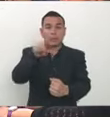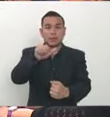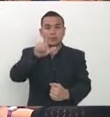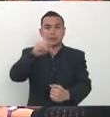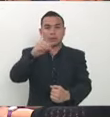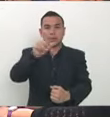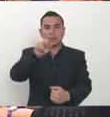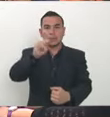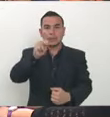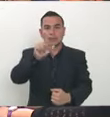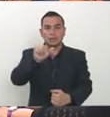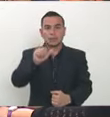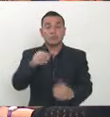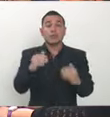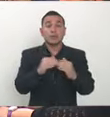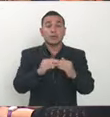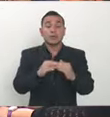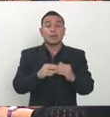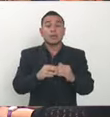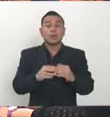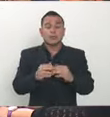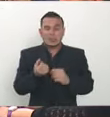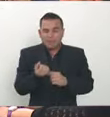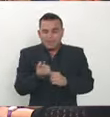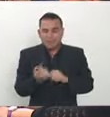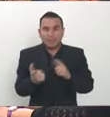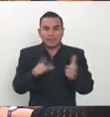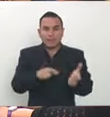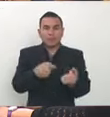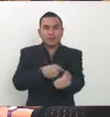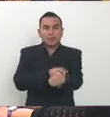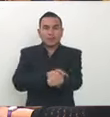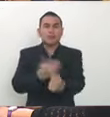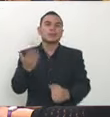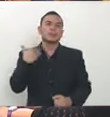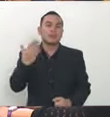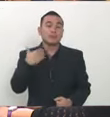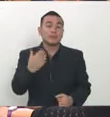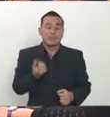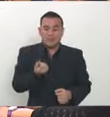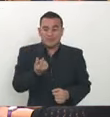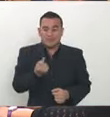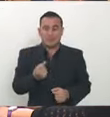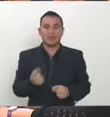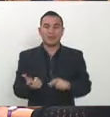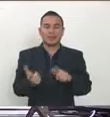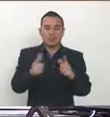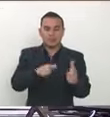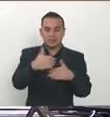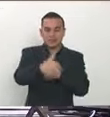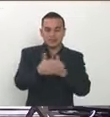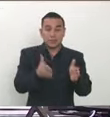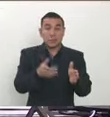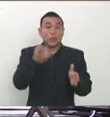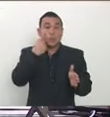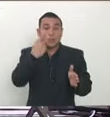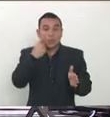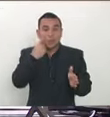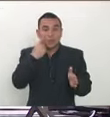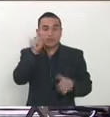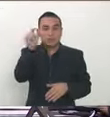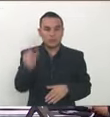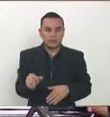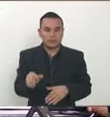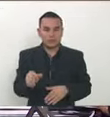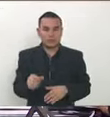hospital de San Miguel, ya estamos casi listos con las habitaciones de cuido, ya tenemos los equipos de identificación de nexos